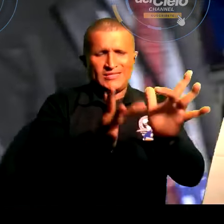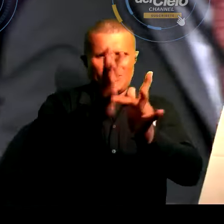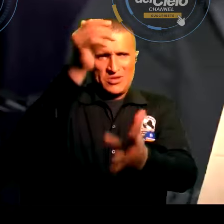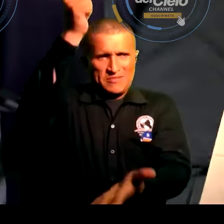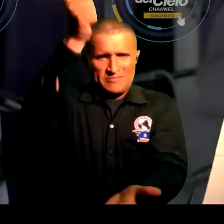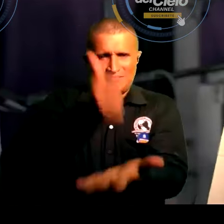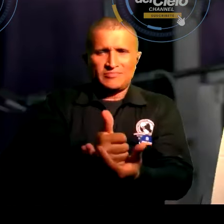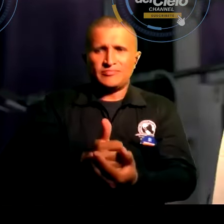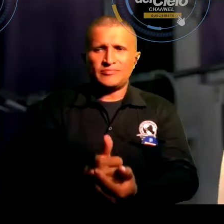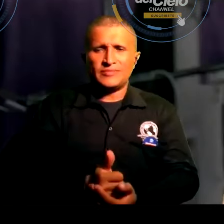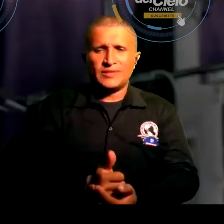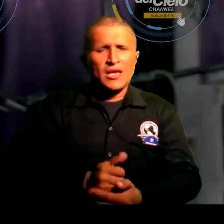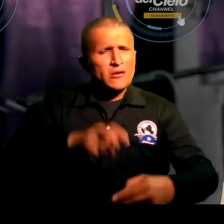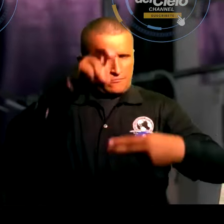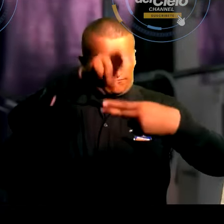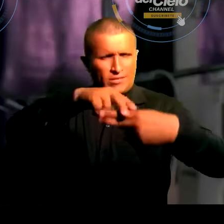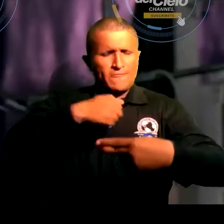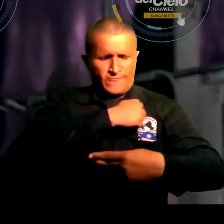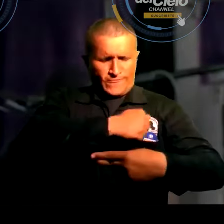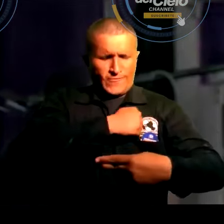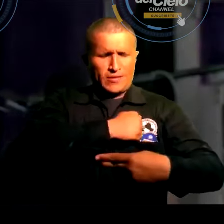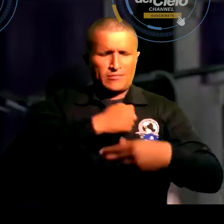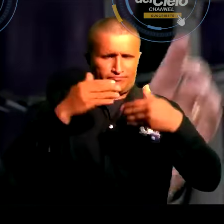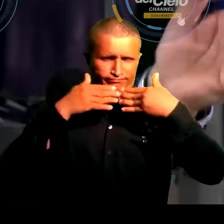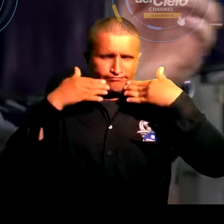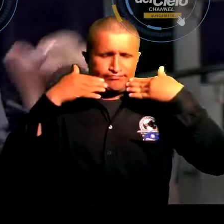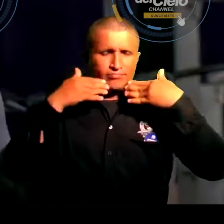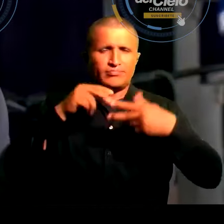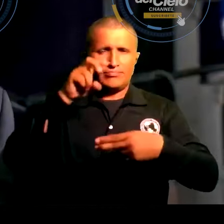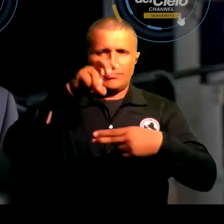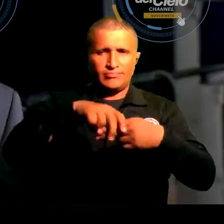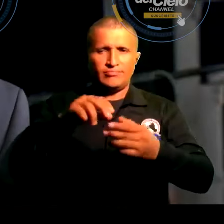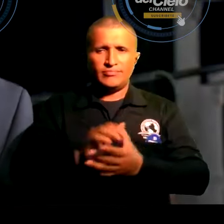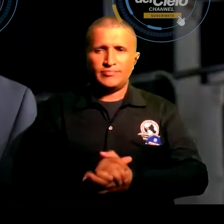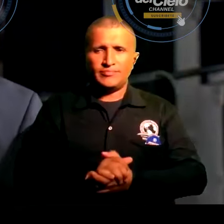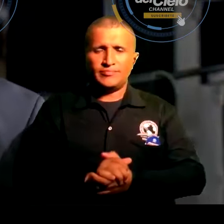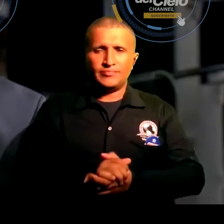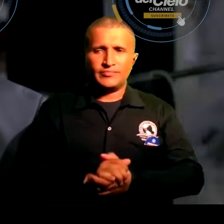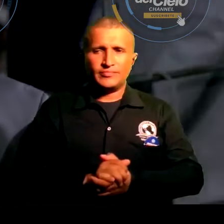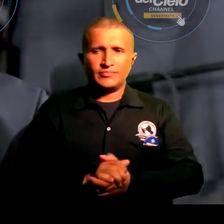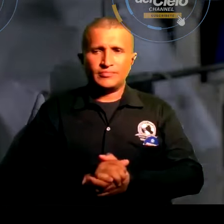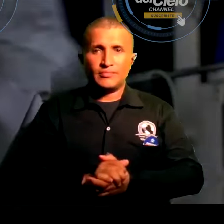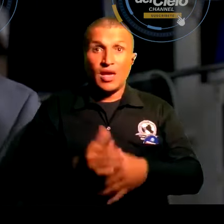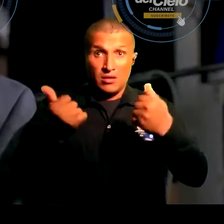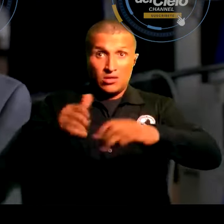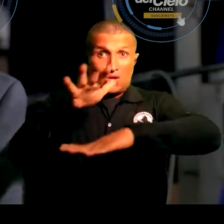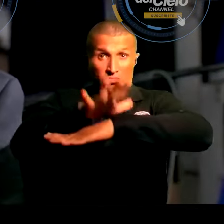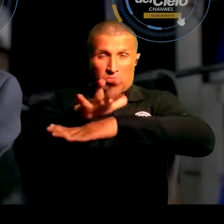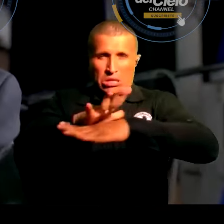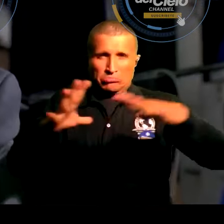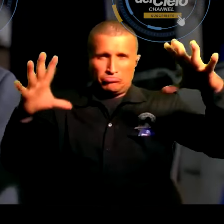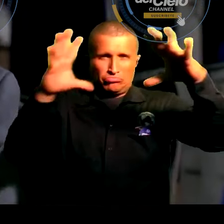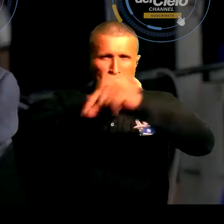Siéntese, tengan la bondad. Y esta tarde, noche ya,